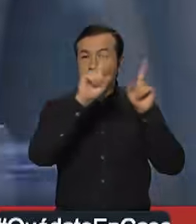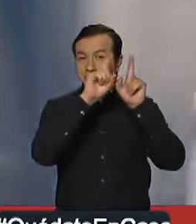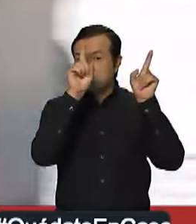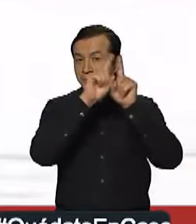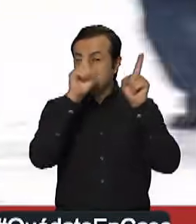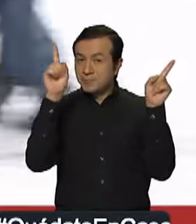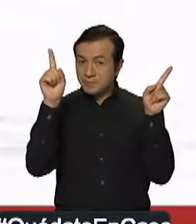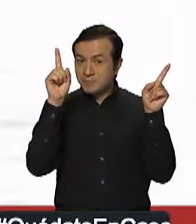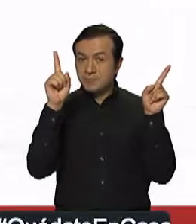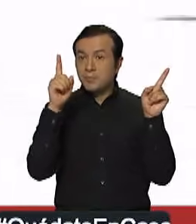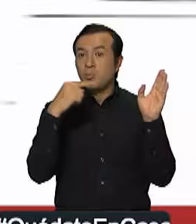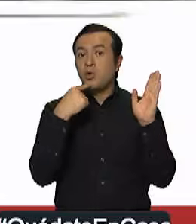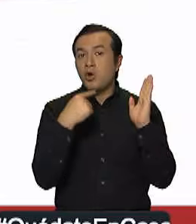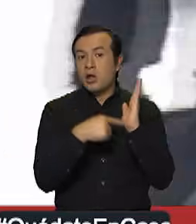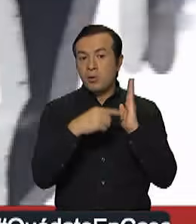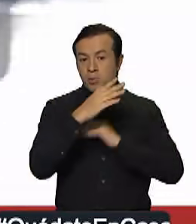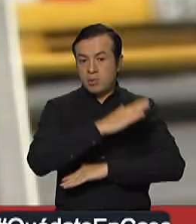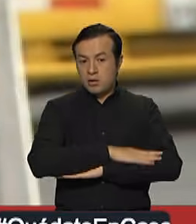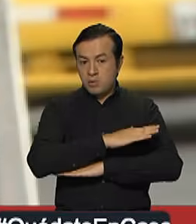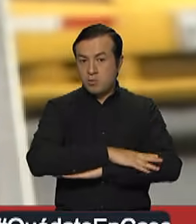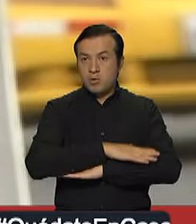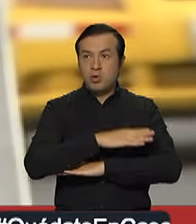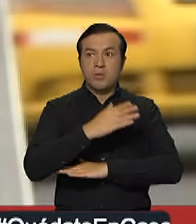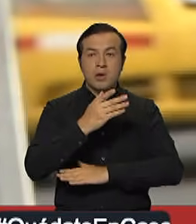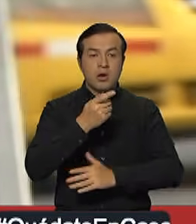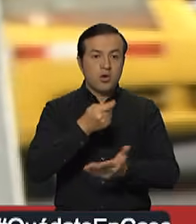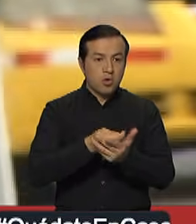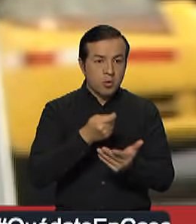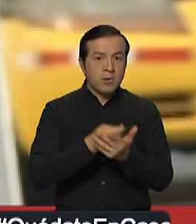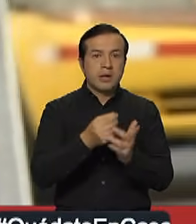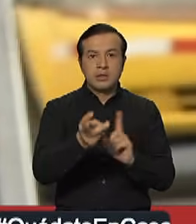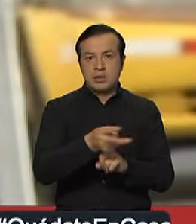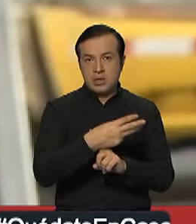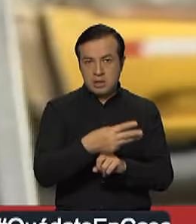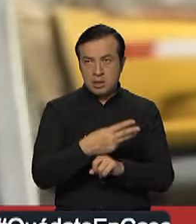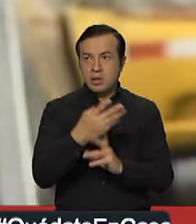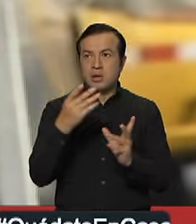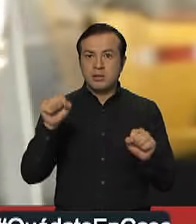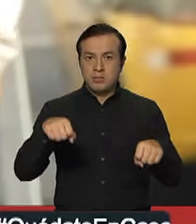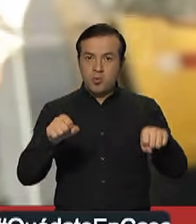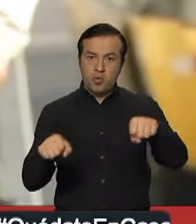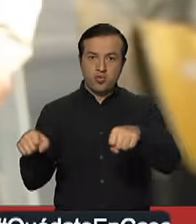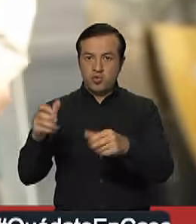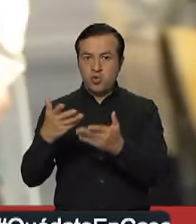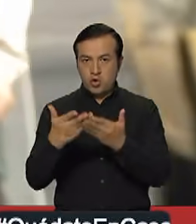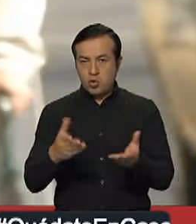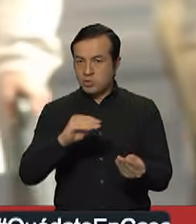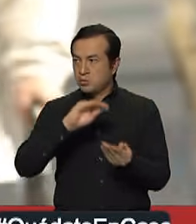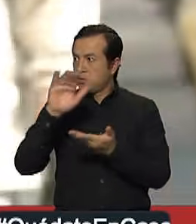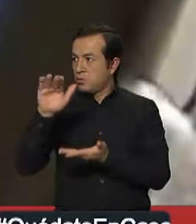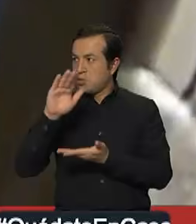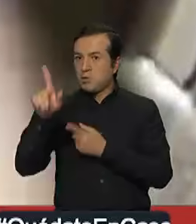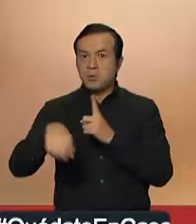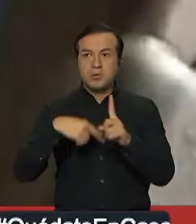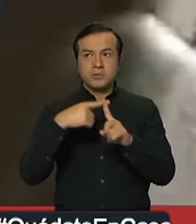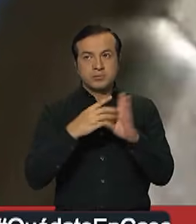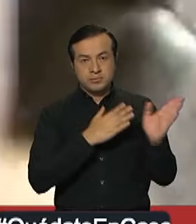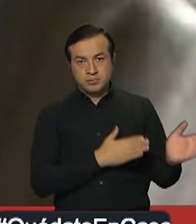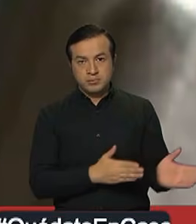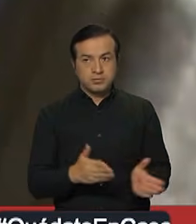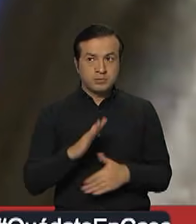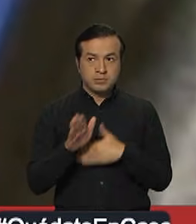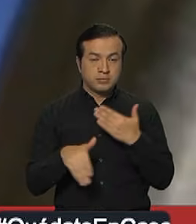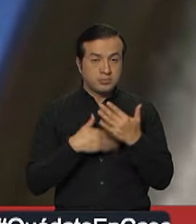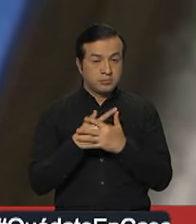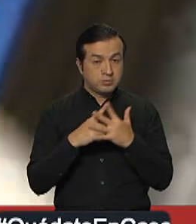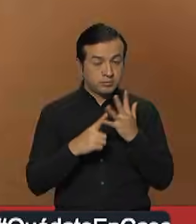base tecnológica como plataformas de entrega a domicilio, servicios de mensajería, así como con la logística para cadenas de supermercados